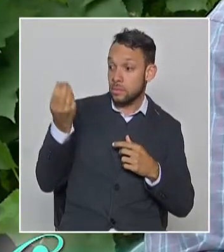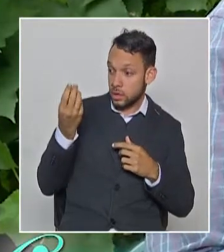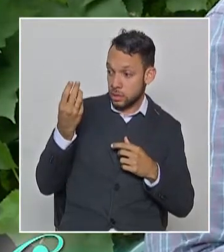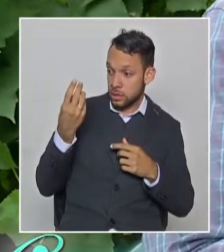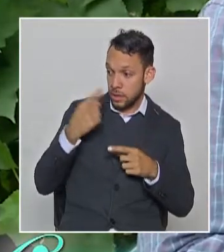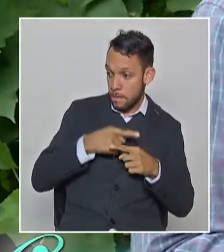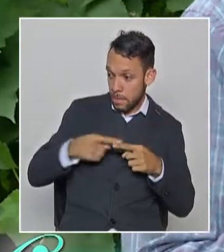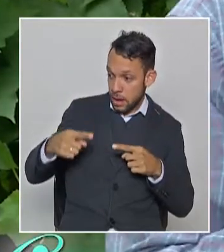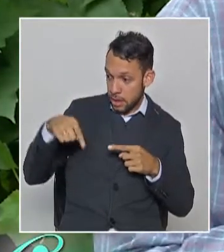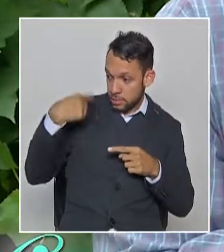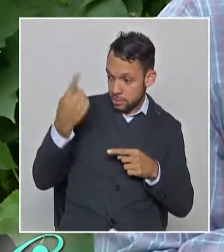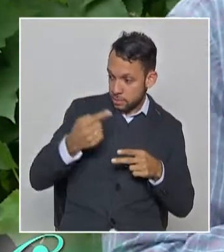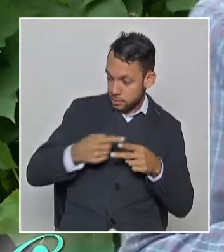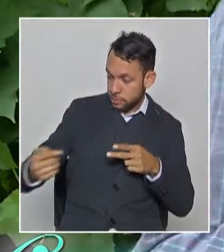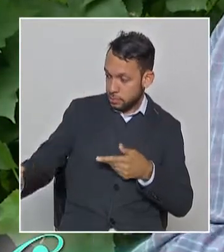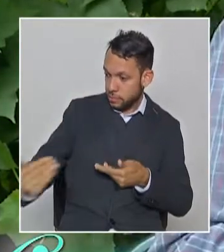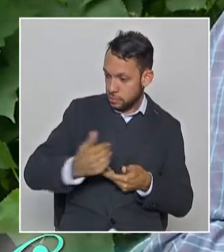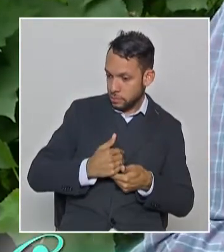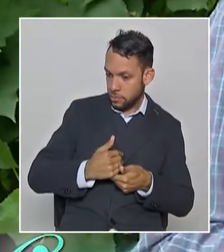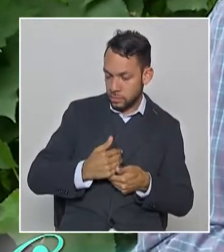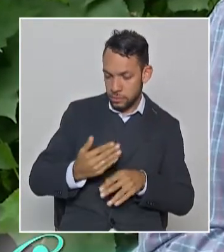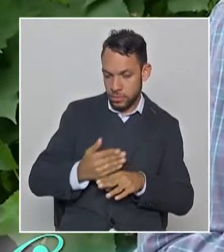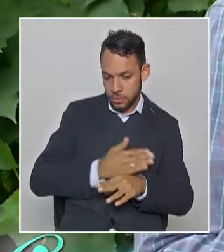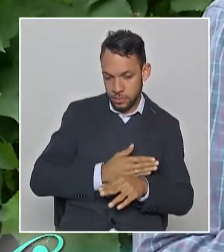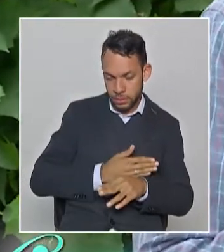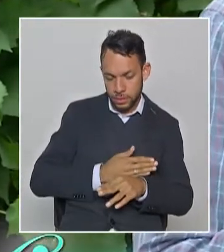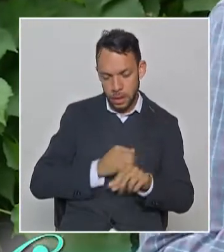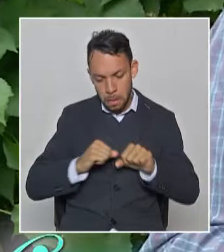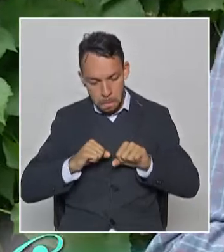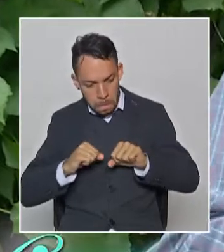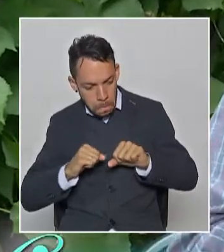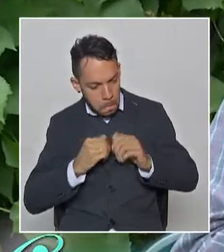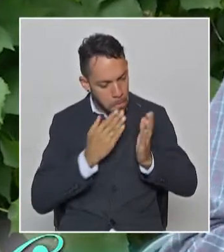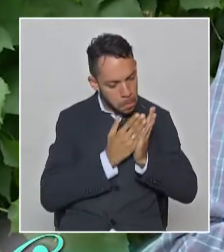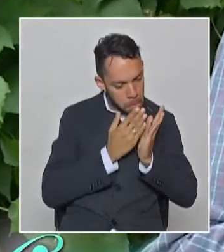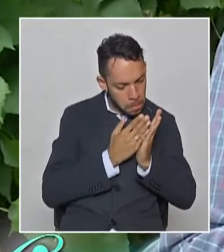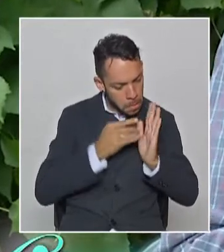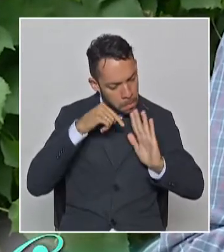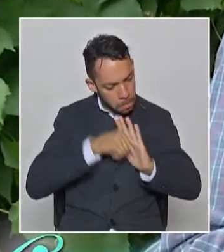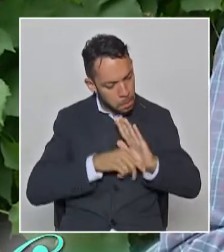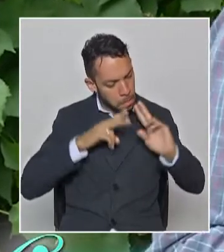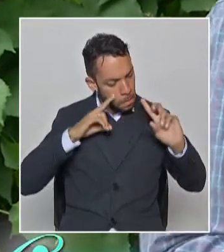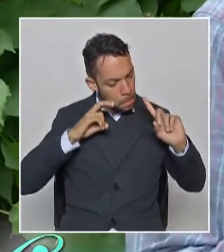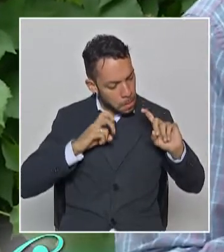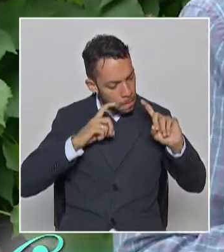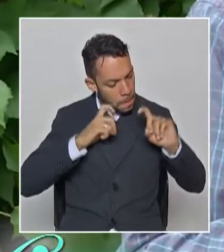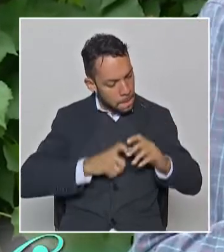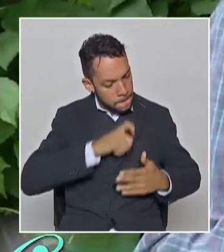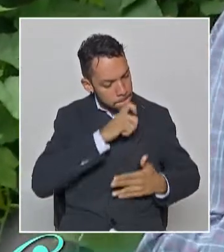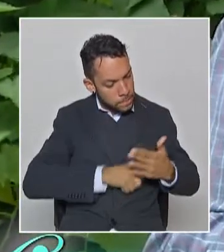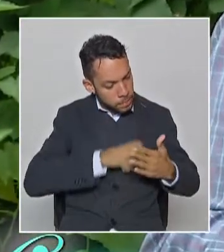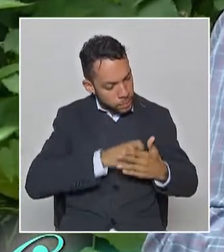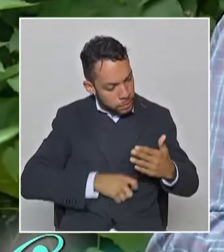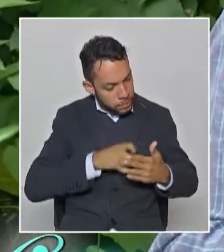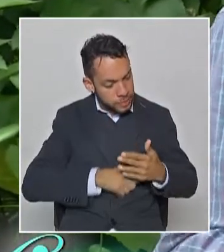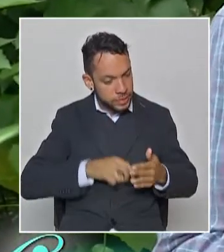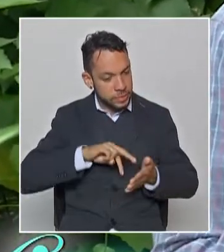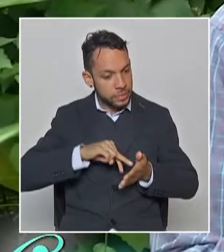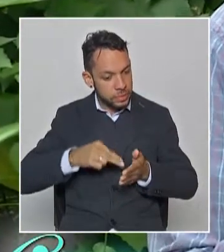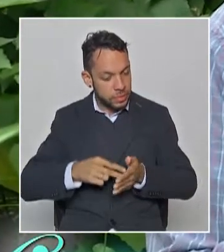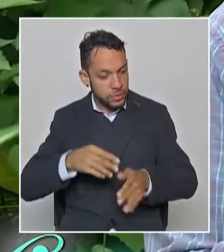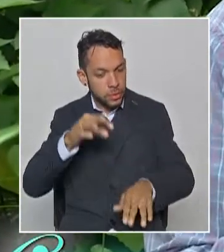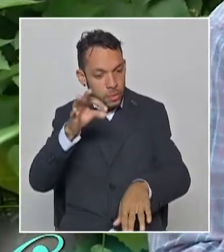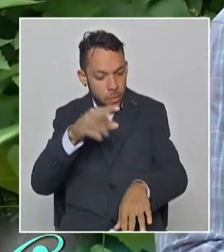8 días. Yo trabajé el tema durante 8 días, de acuerdo a la conversación que yo tuve con ella, me comentaba que eran unas inyecciones